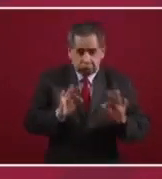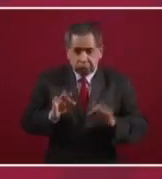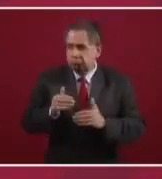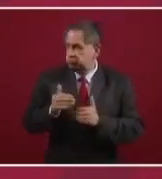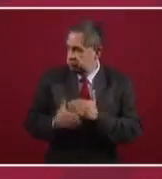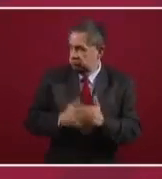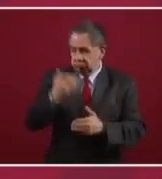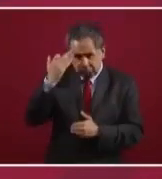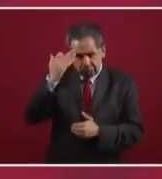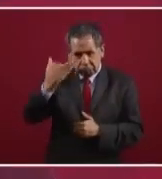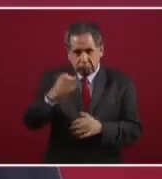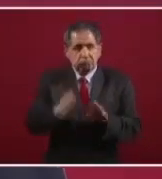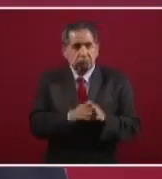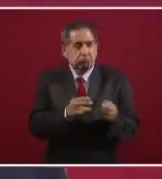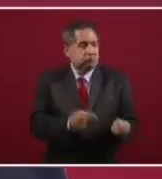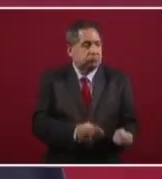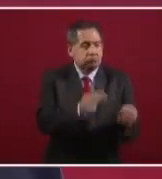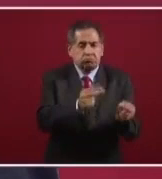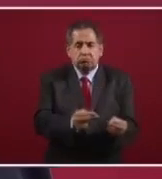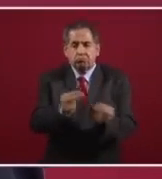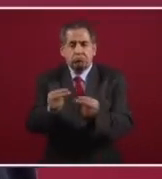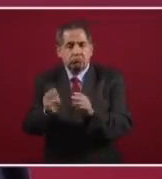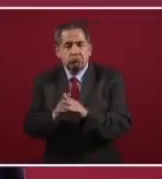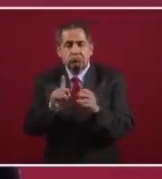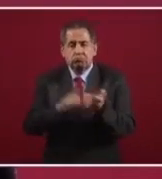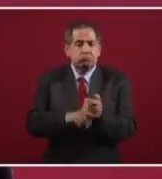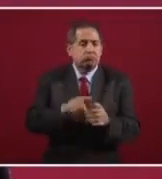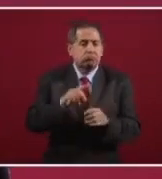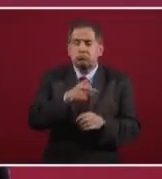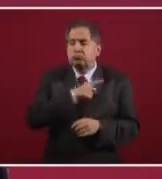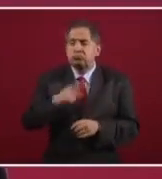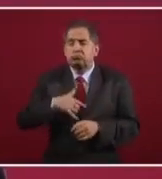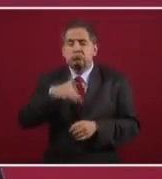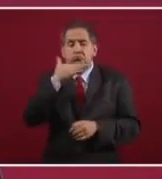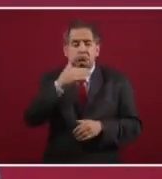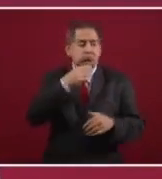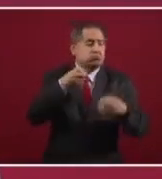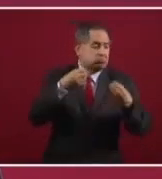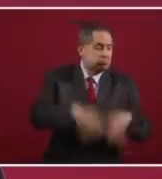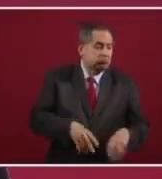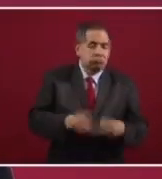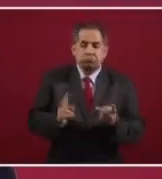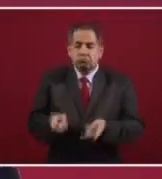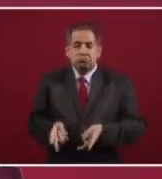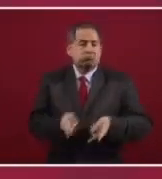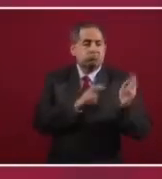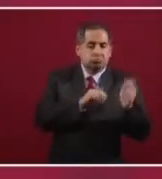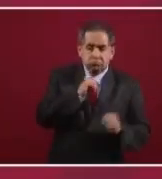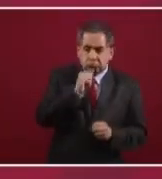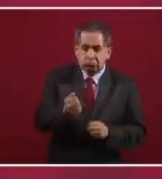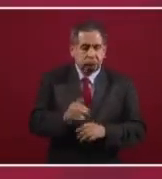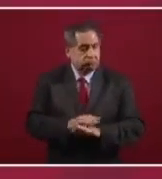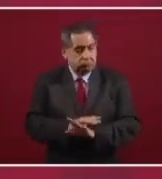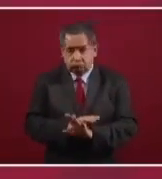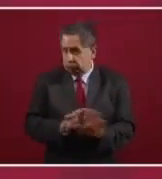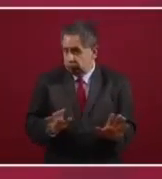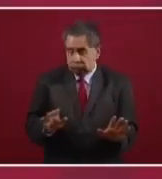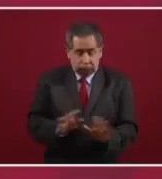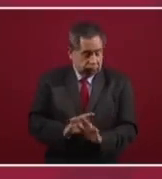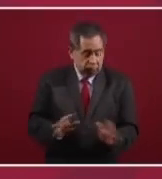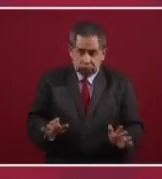de cómo hacer negocios sin medrar, sin robar,